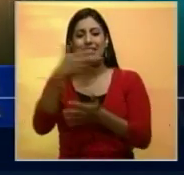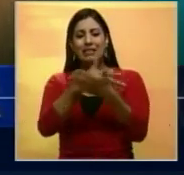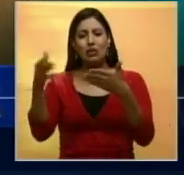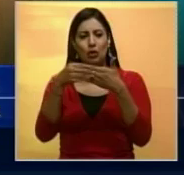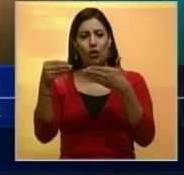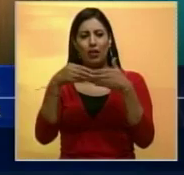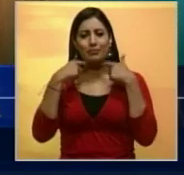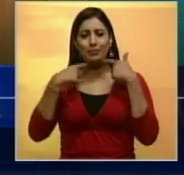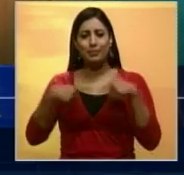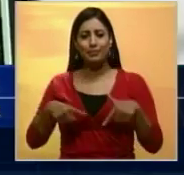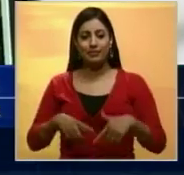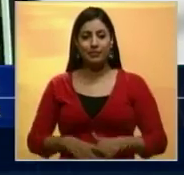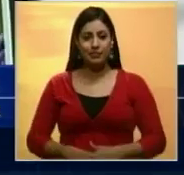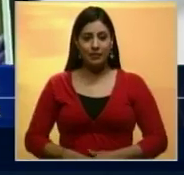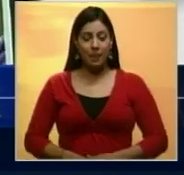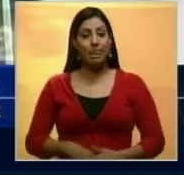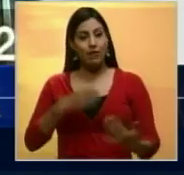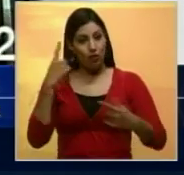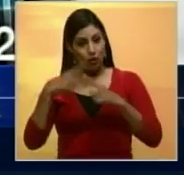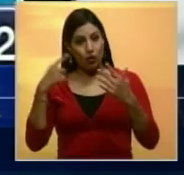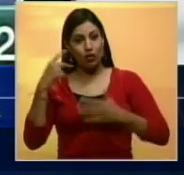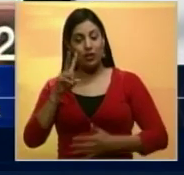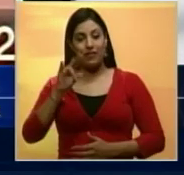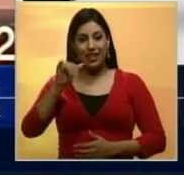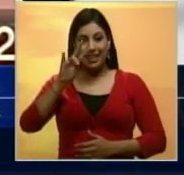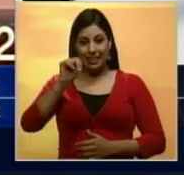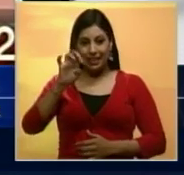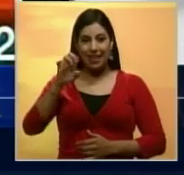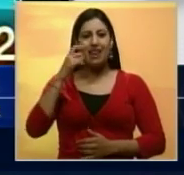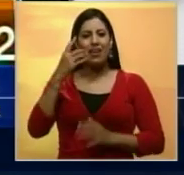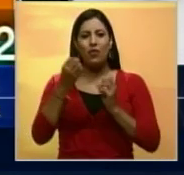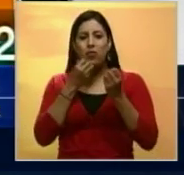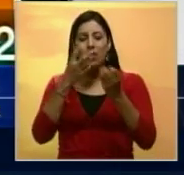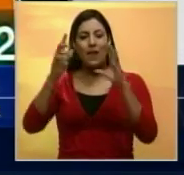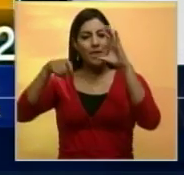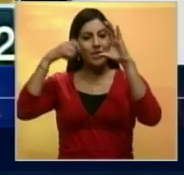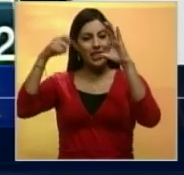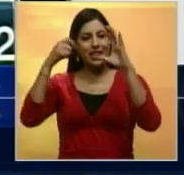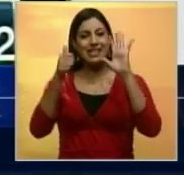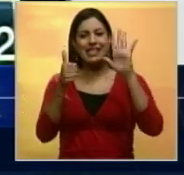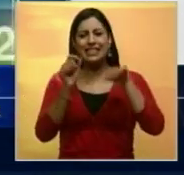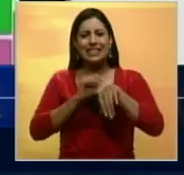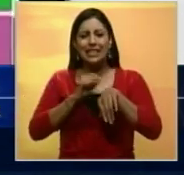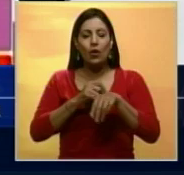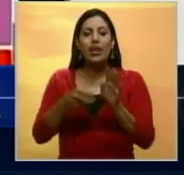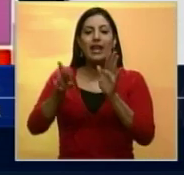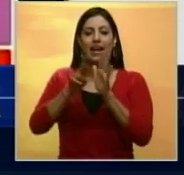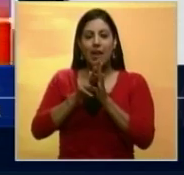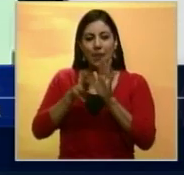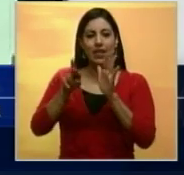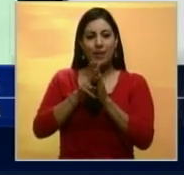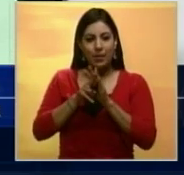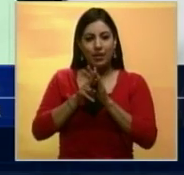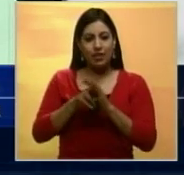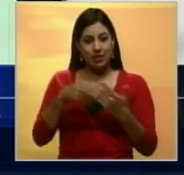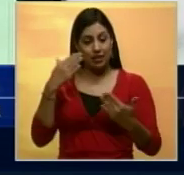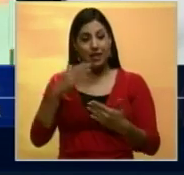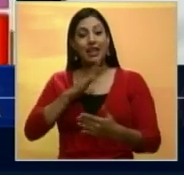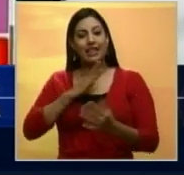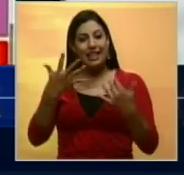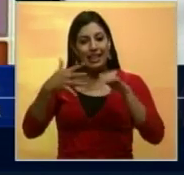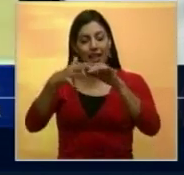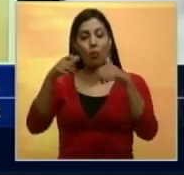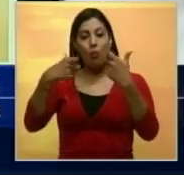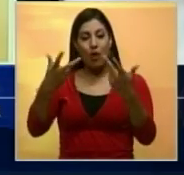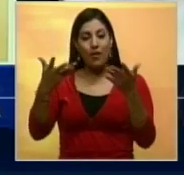$5,300 millones. Vine, la plataforma de difusión de videos de 6 segundos que se repiten una y otra vez, se integran